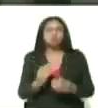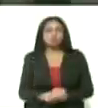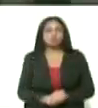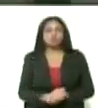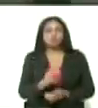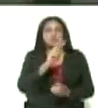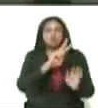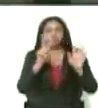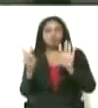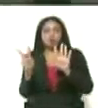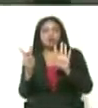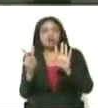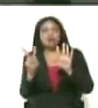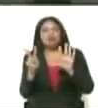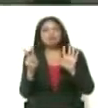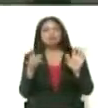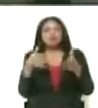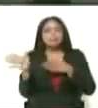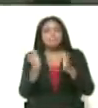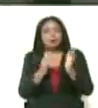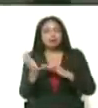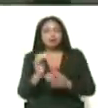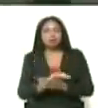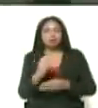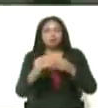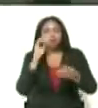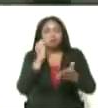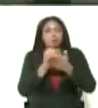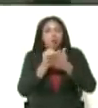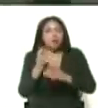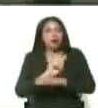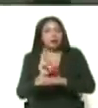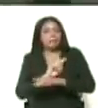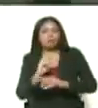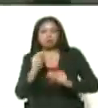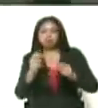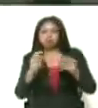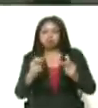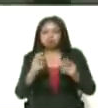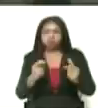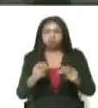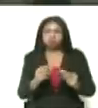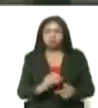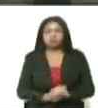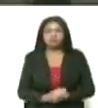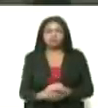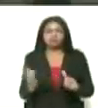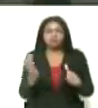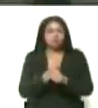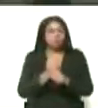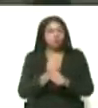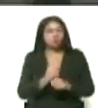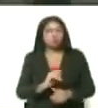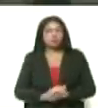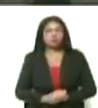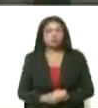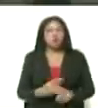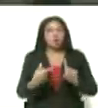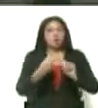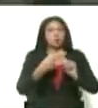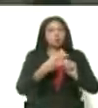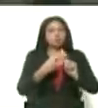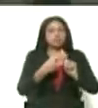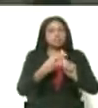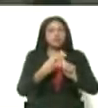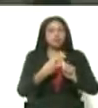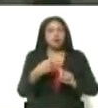29 de marzo. Se le tomó una prueba rápida, repito, en el proceso de pesquisaje y dio positiva